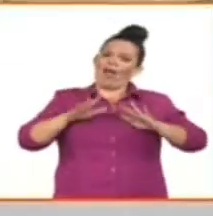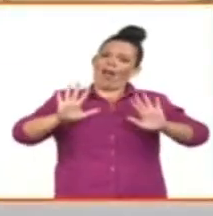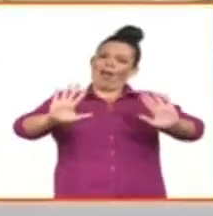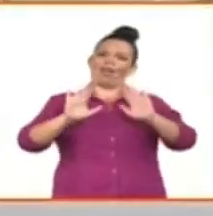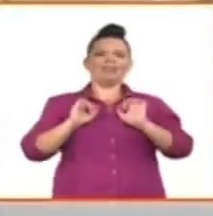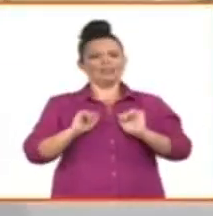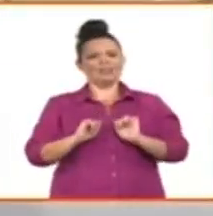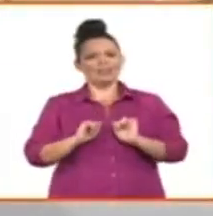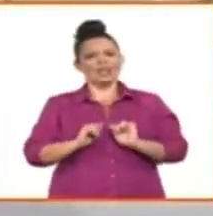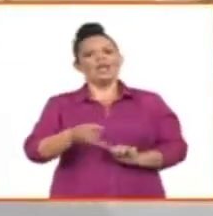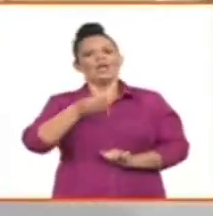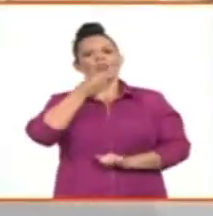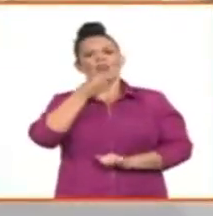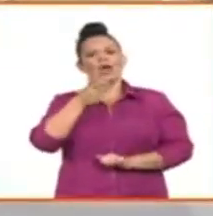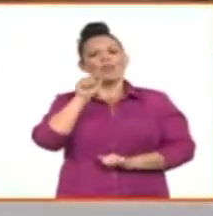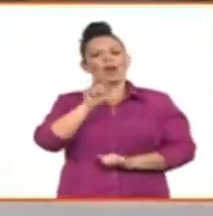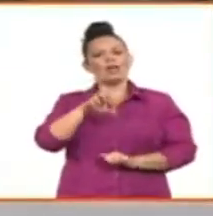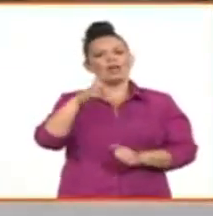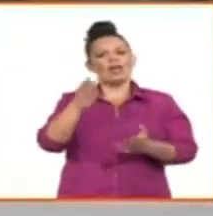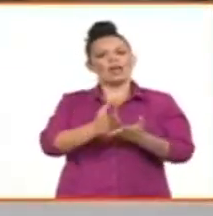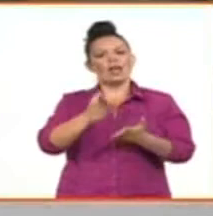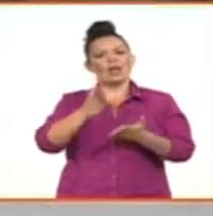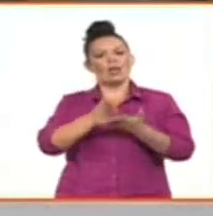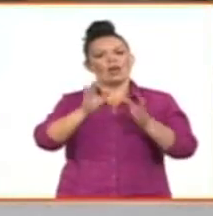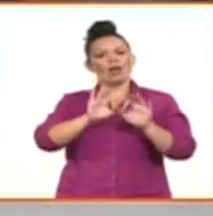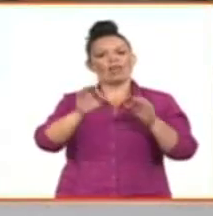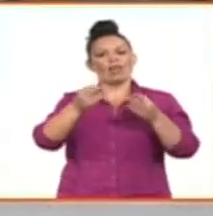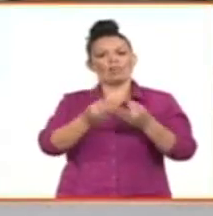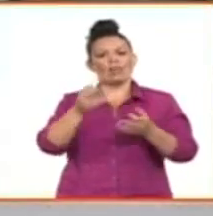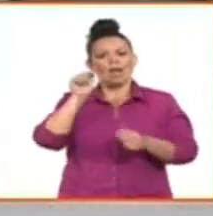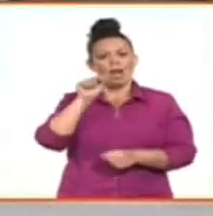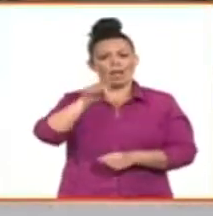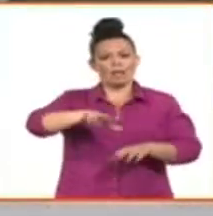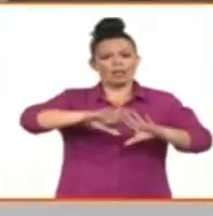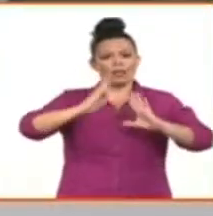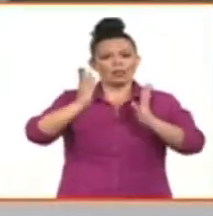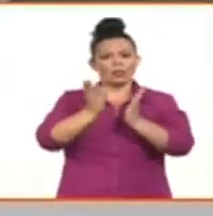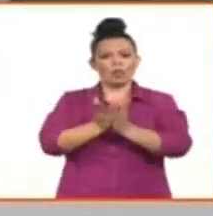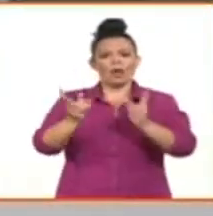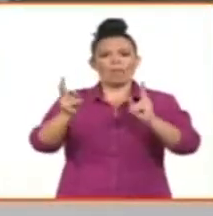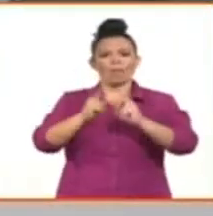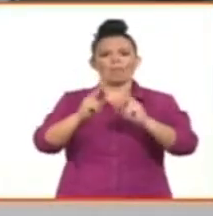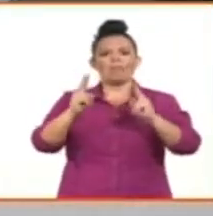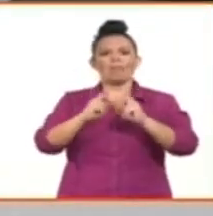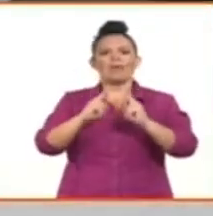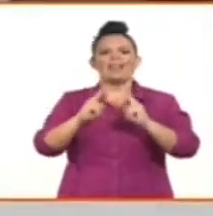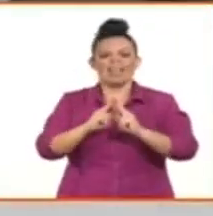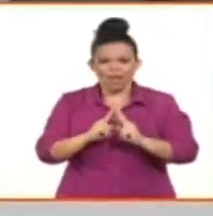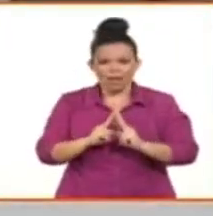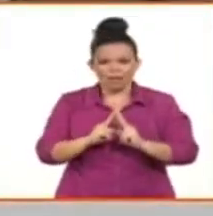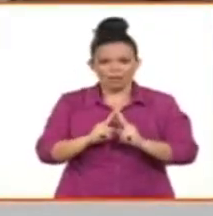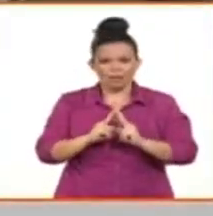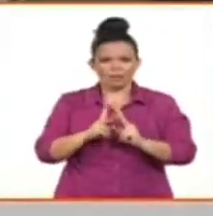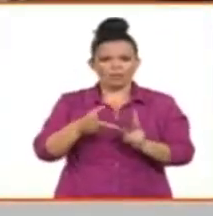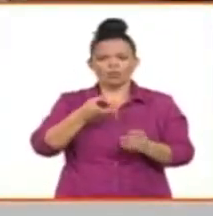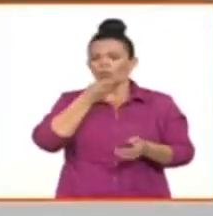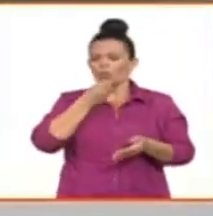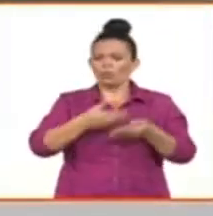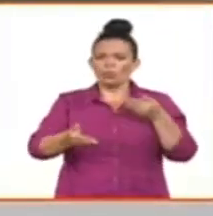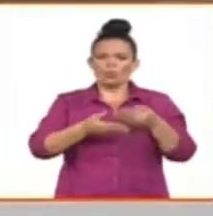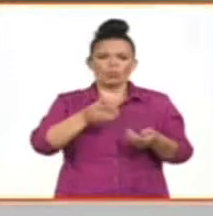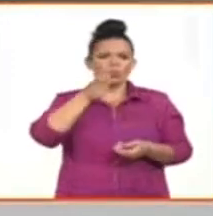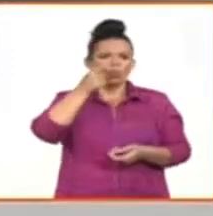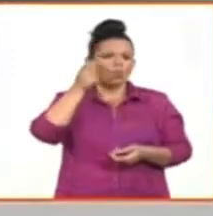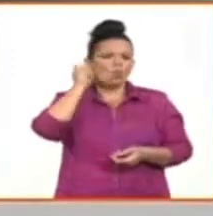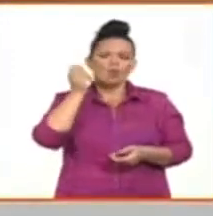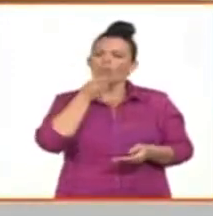de familia en todas partes para que todas las parejas que quieren o las personas que quieran asumir esa